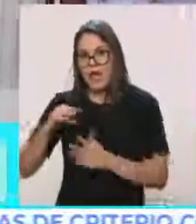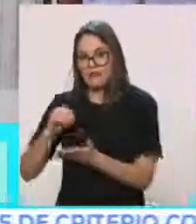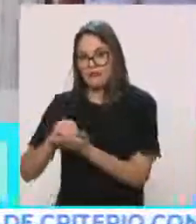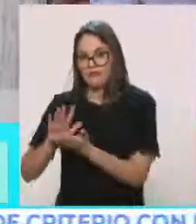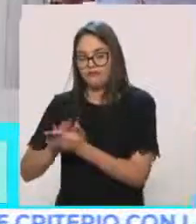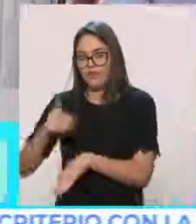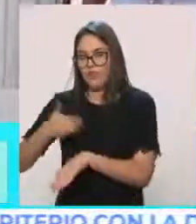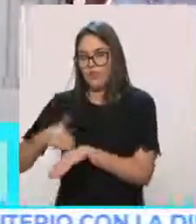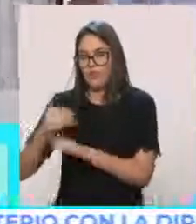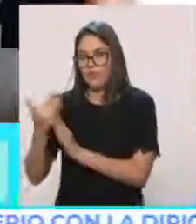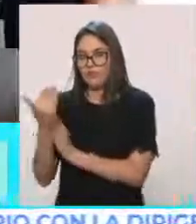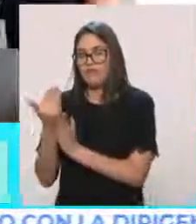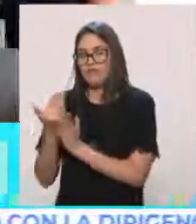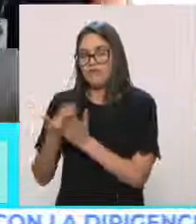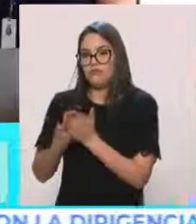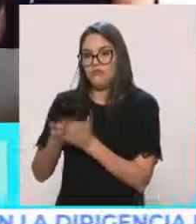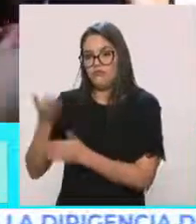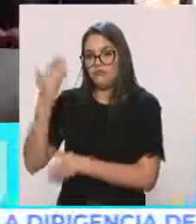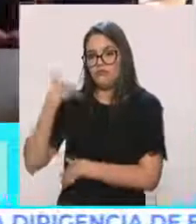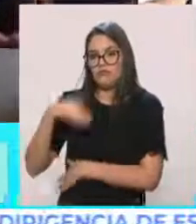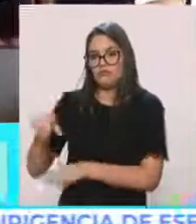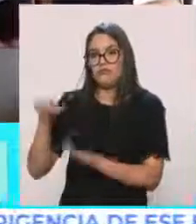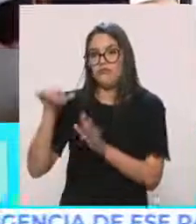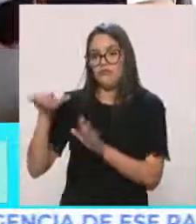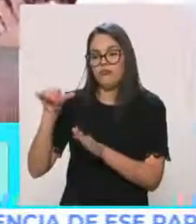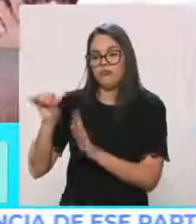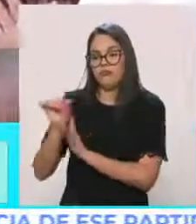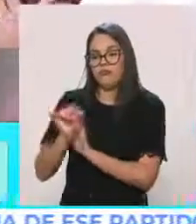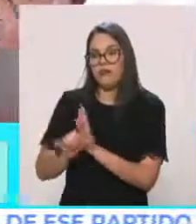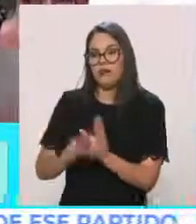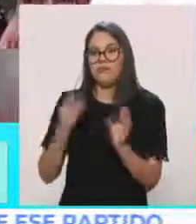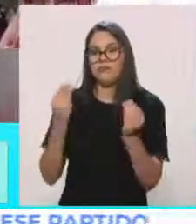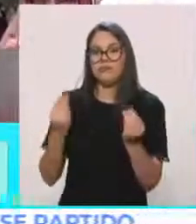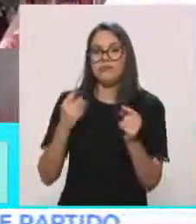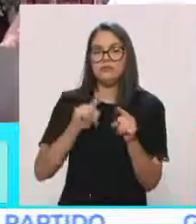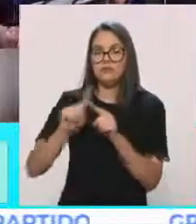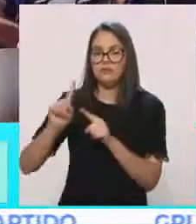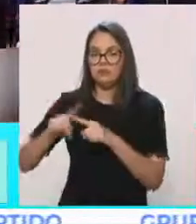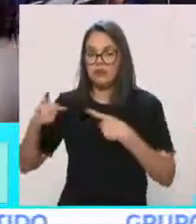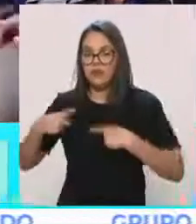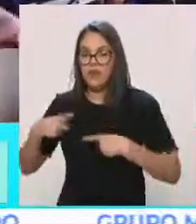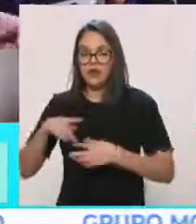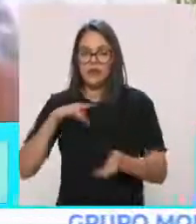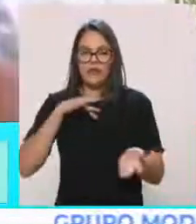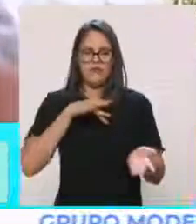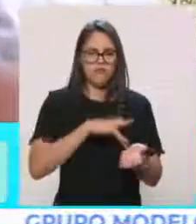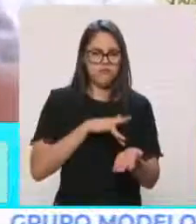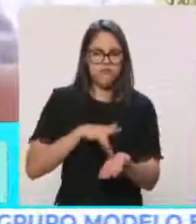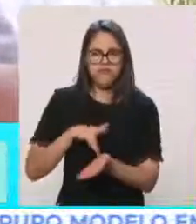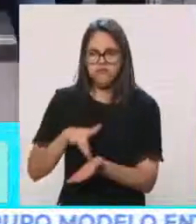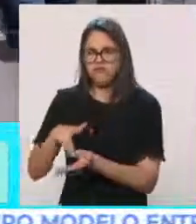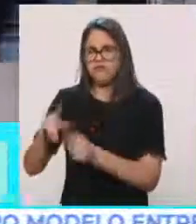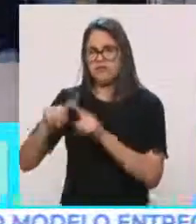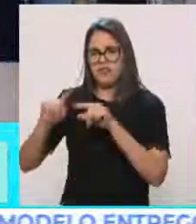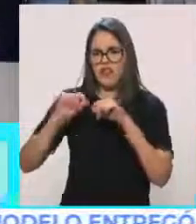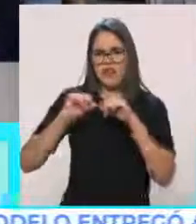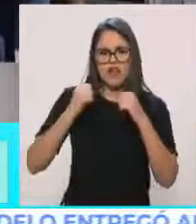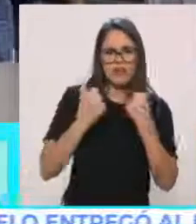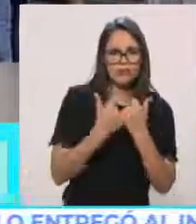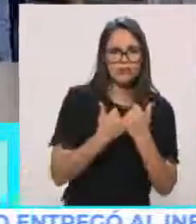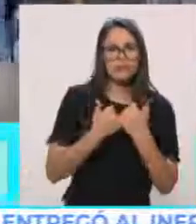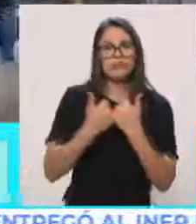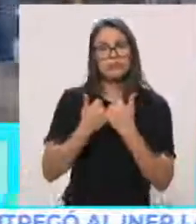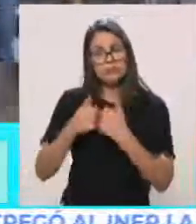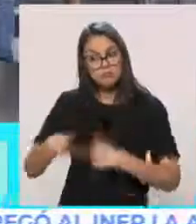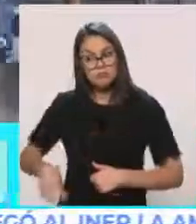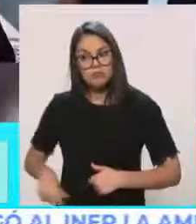algún momento, se sabe, en los últimos 16 meses ha habido un gran activismo de la sociedad, de movimientos sociales, una importantísima y gran respuesta